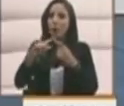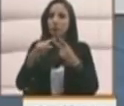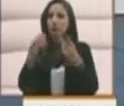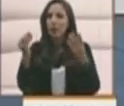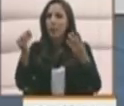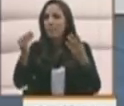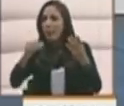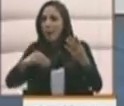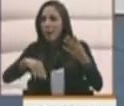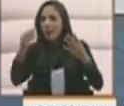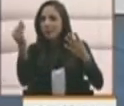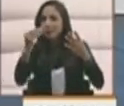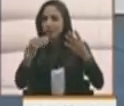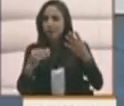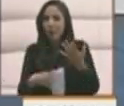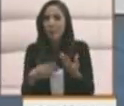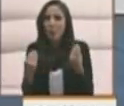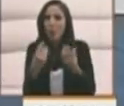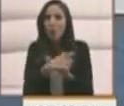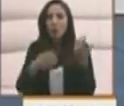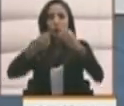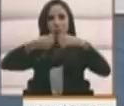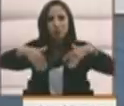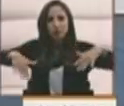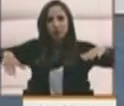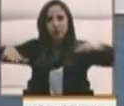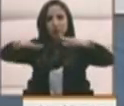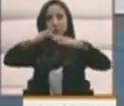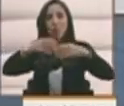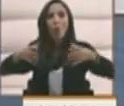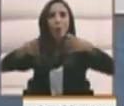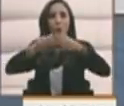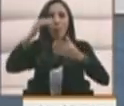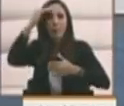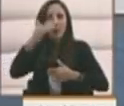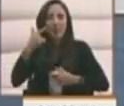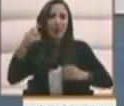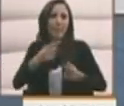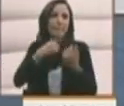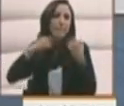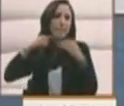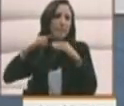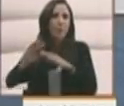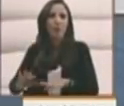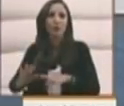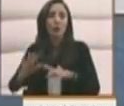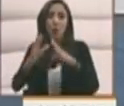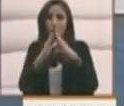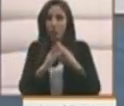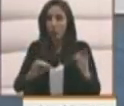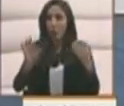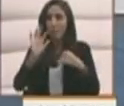sino también a todo el alto mando militar de la República